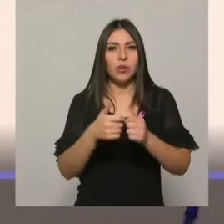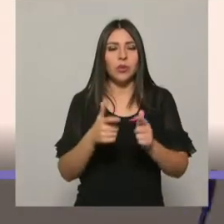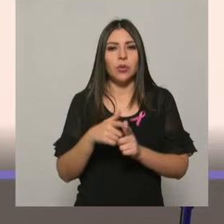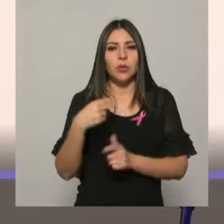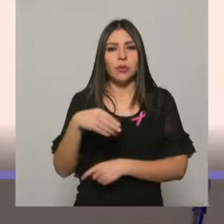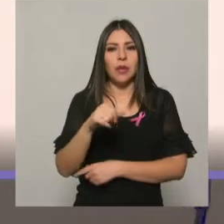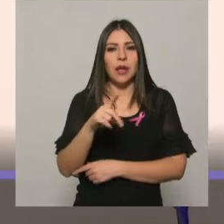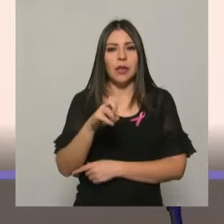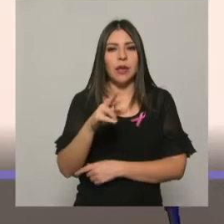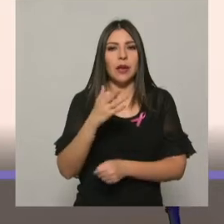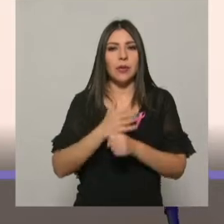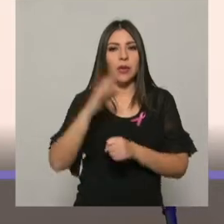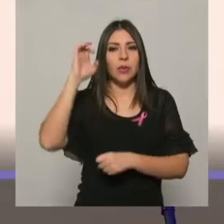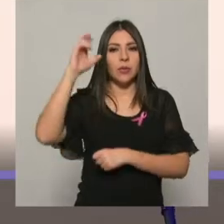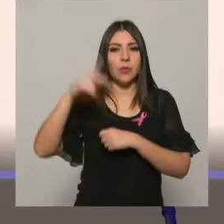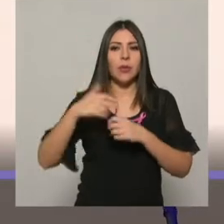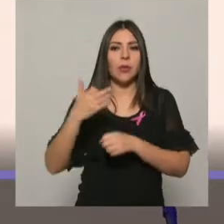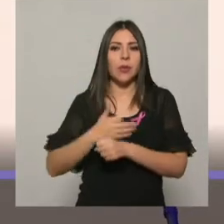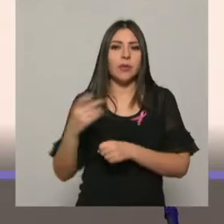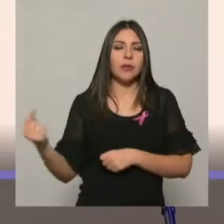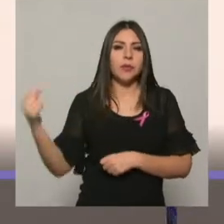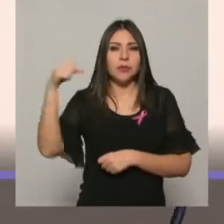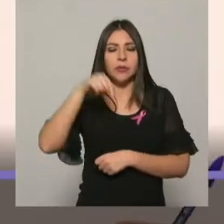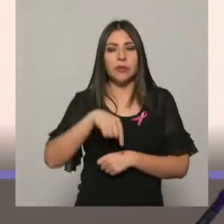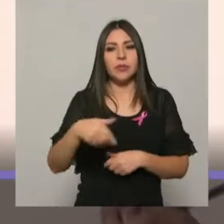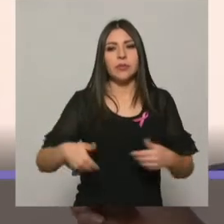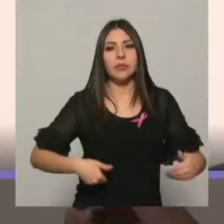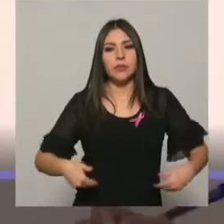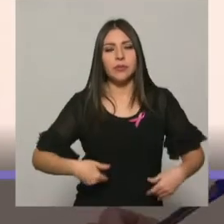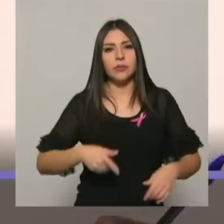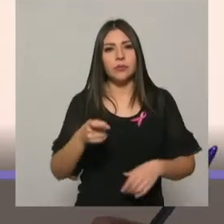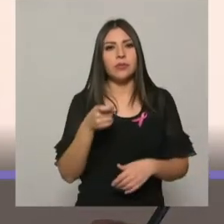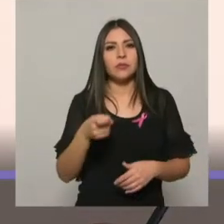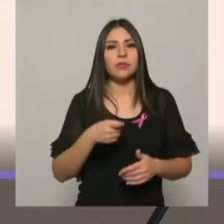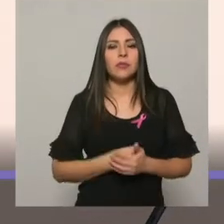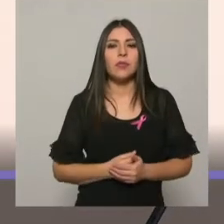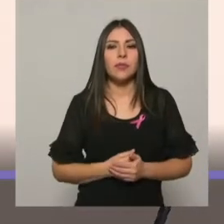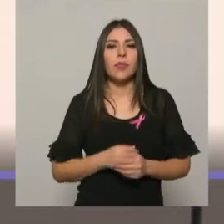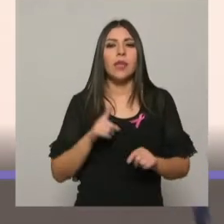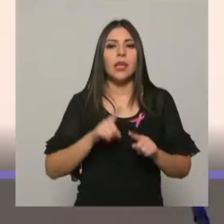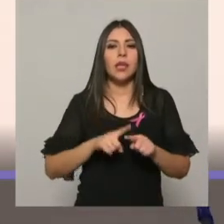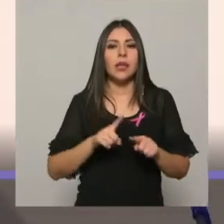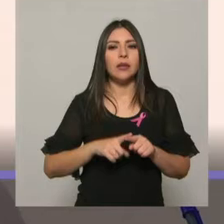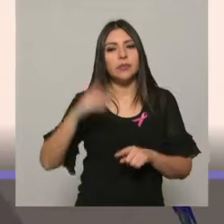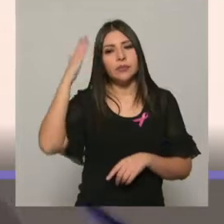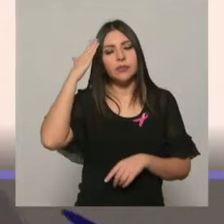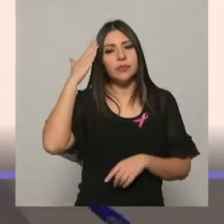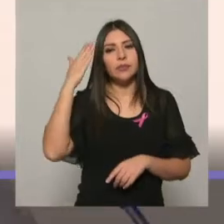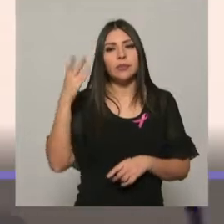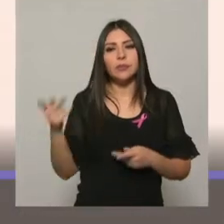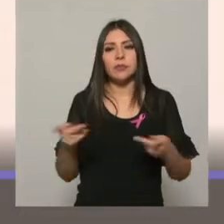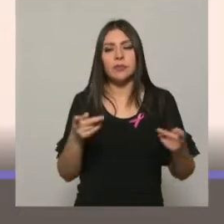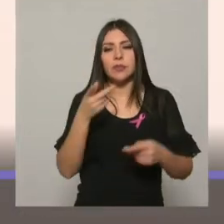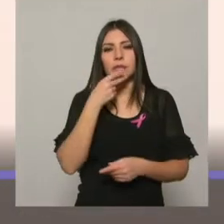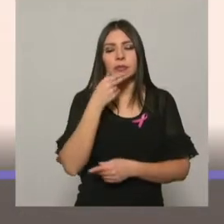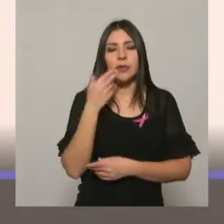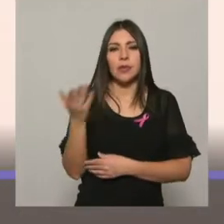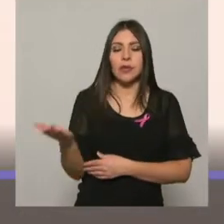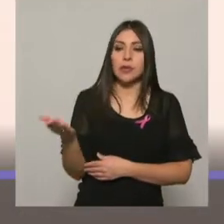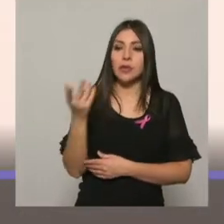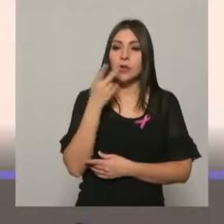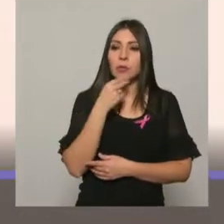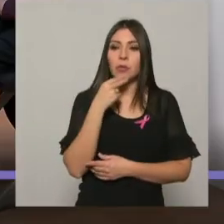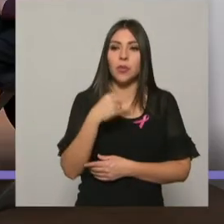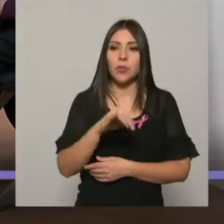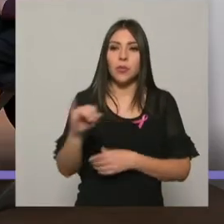¿no? Y ahorita lo tenemos, nos tiene acompañando en la obra. ¿Quién dirige? El director, el productor es